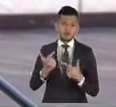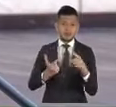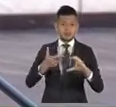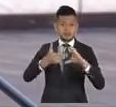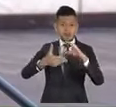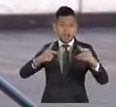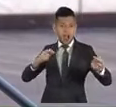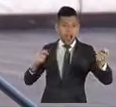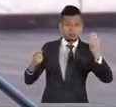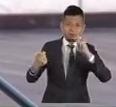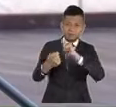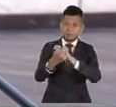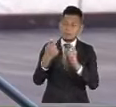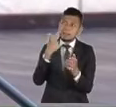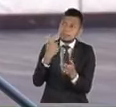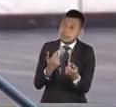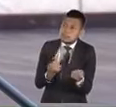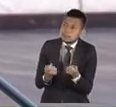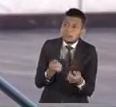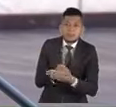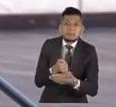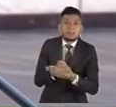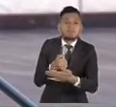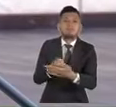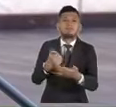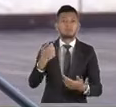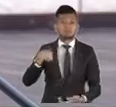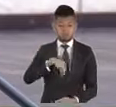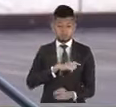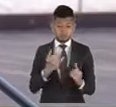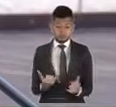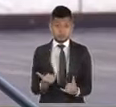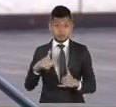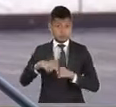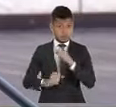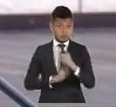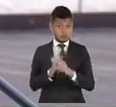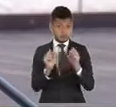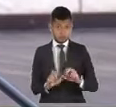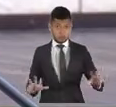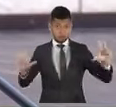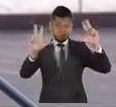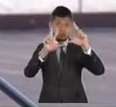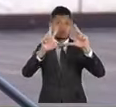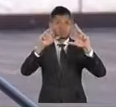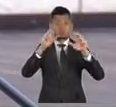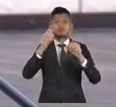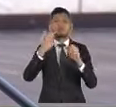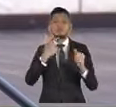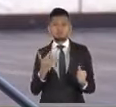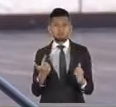climático. Nosotros, las Naciones Unidas, este año cumplimos 75 años.